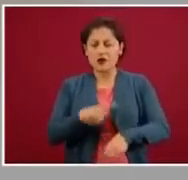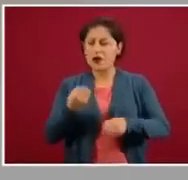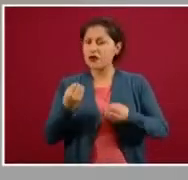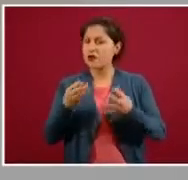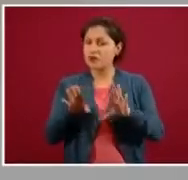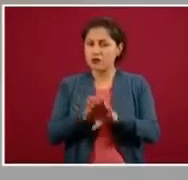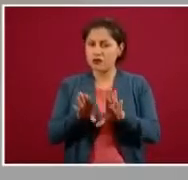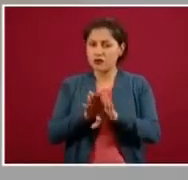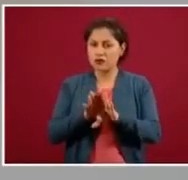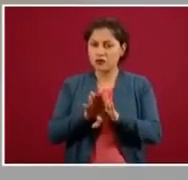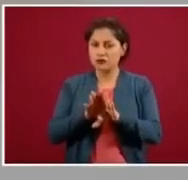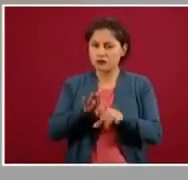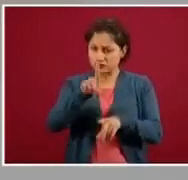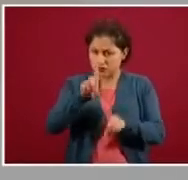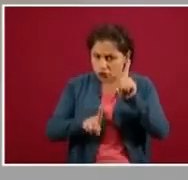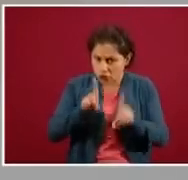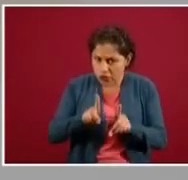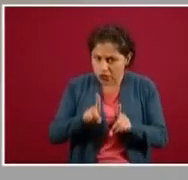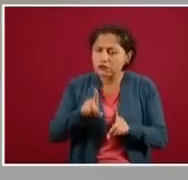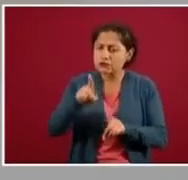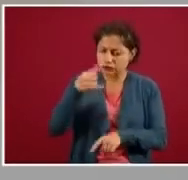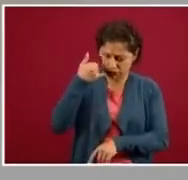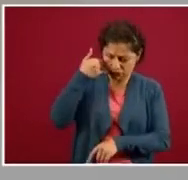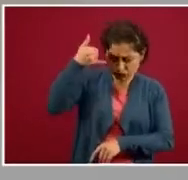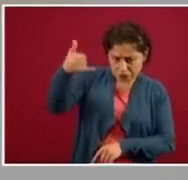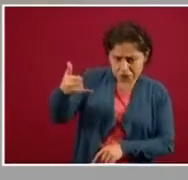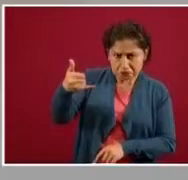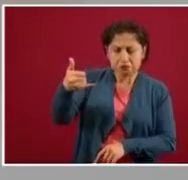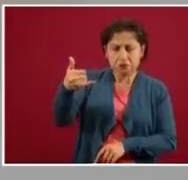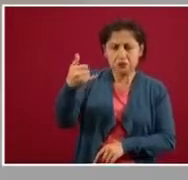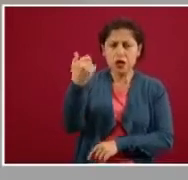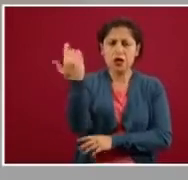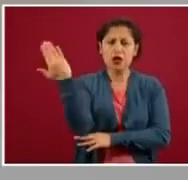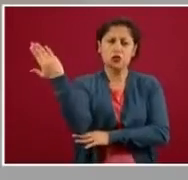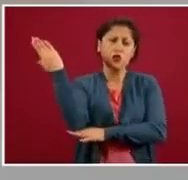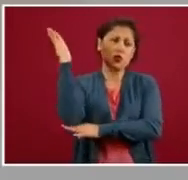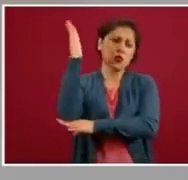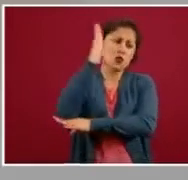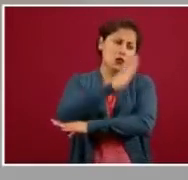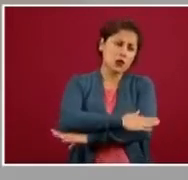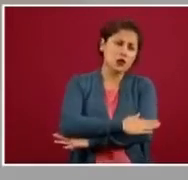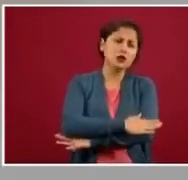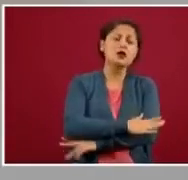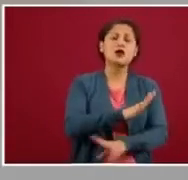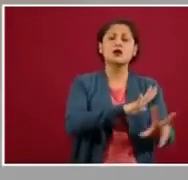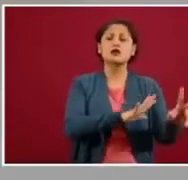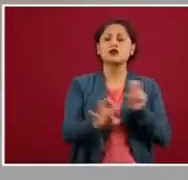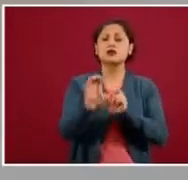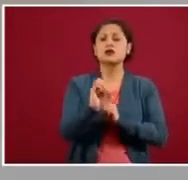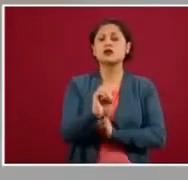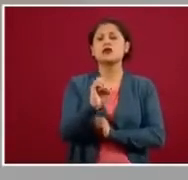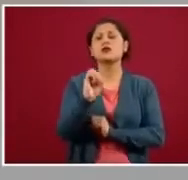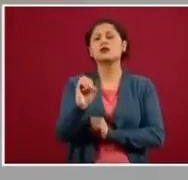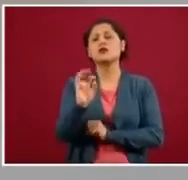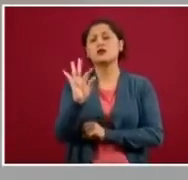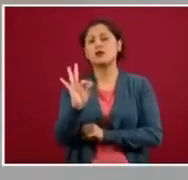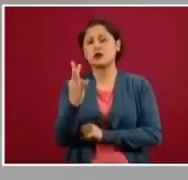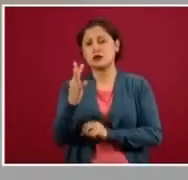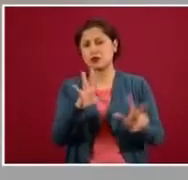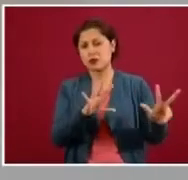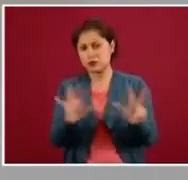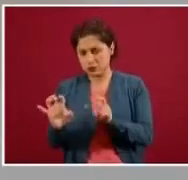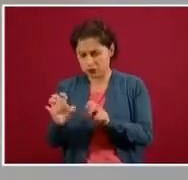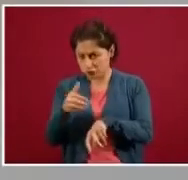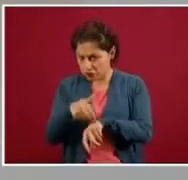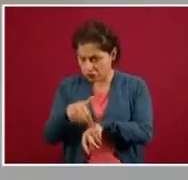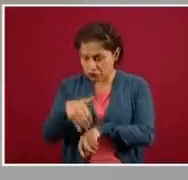rato, llame 24 horas al día, 800 0044 800, y entonces platique con quien le